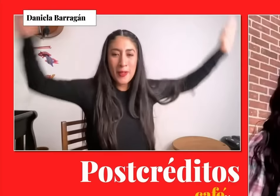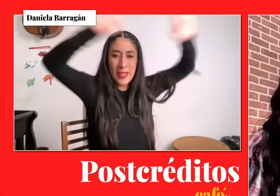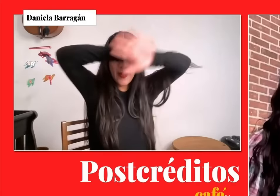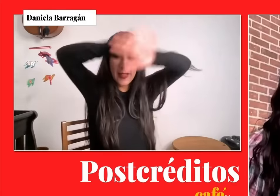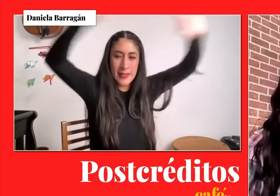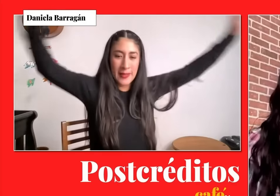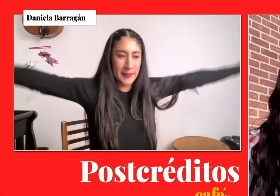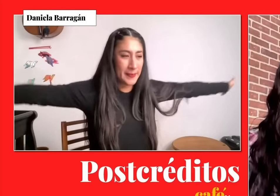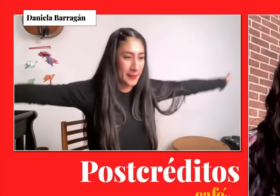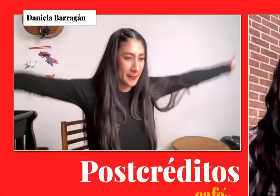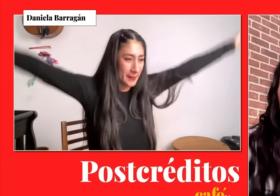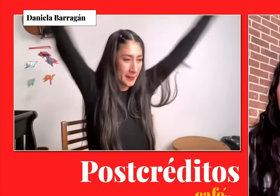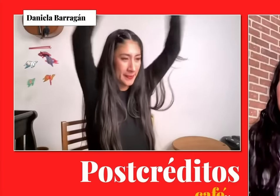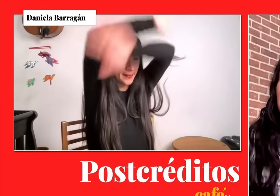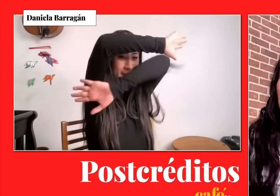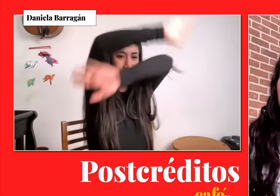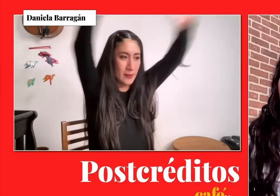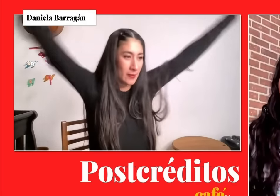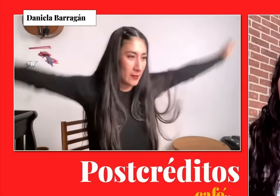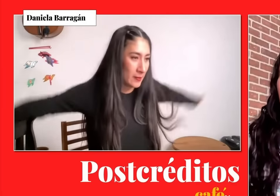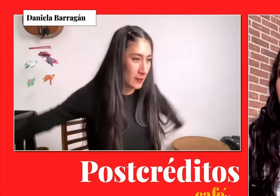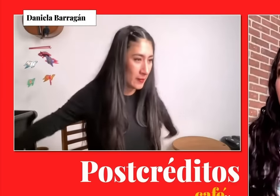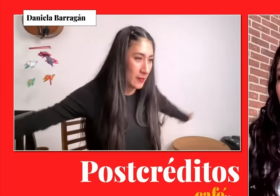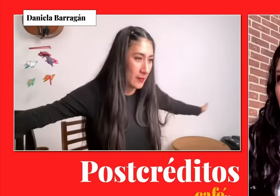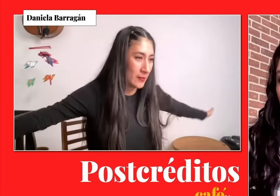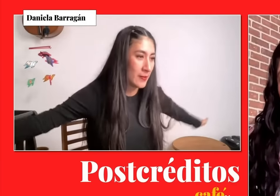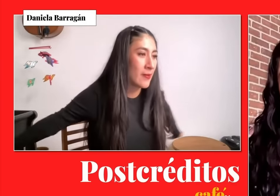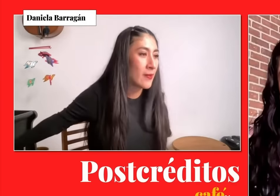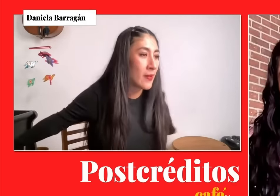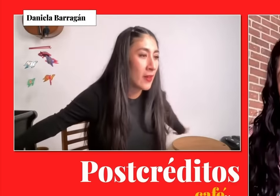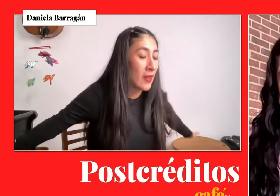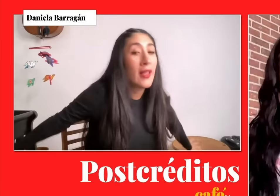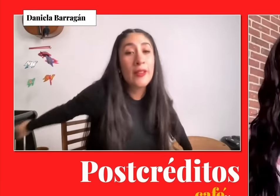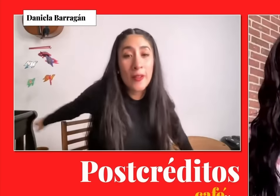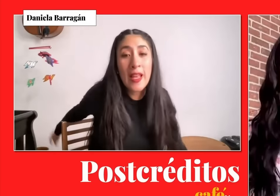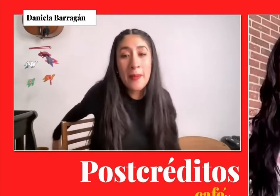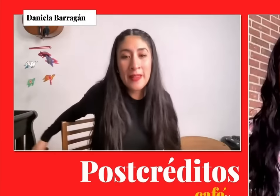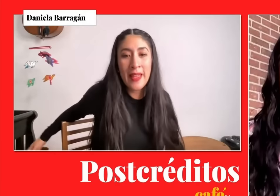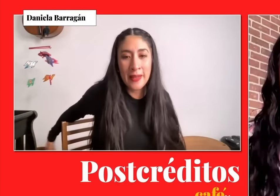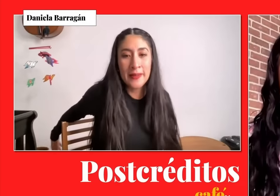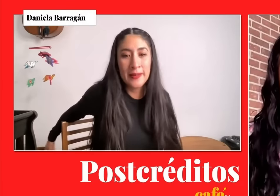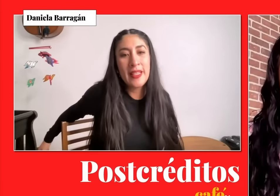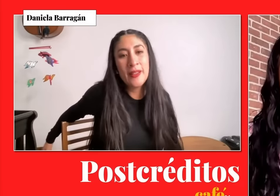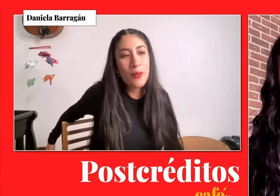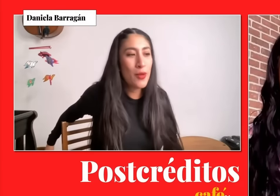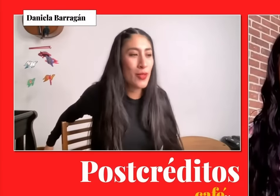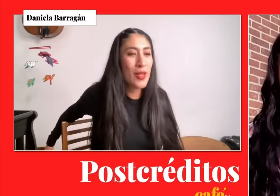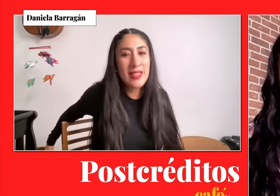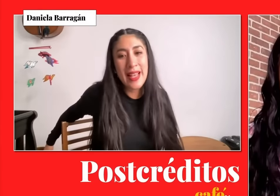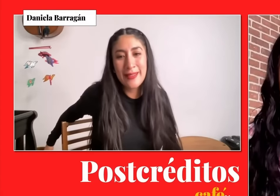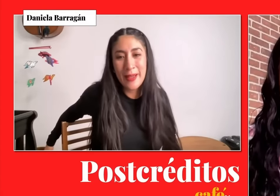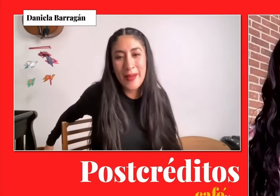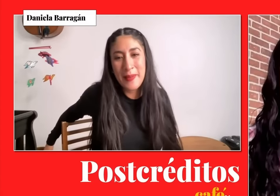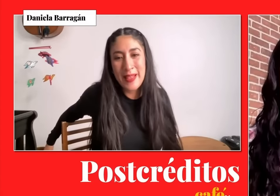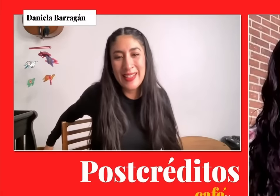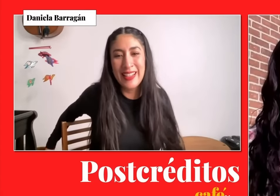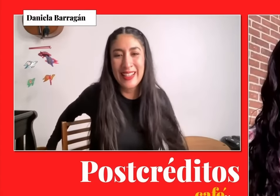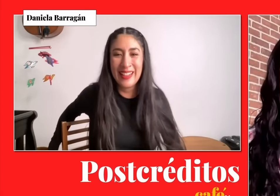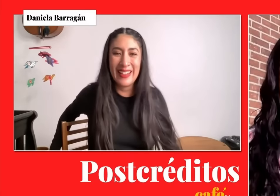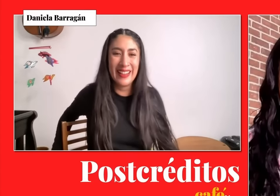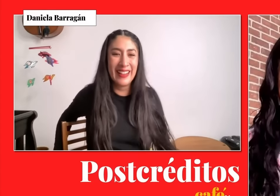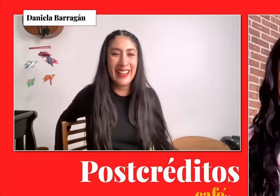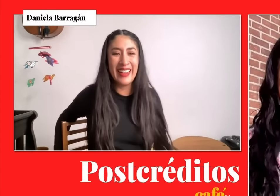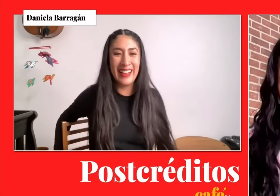nos vamos señores hemos creado un monstruo Sí sí hemos creado un monstruo con Paulina totalmente y un monstruo disléxico